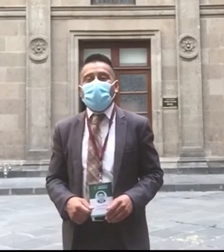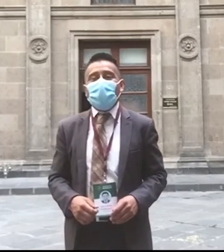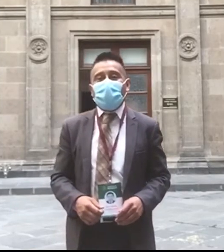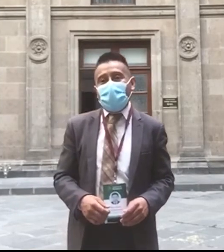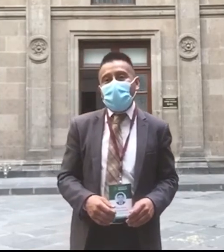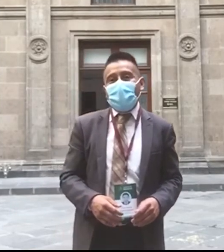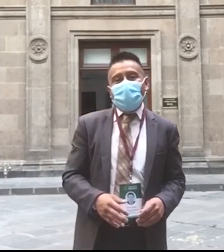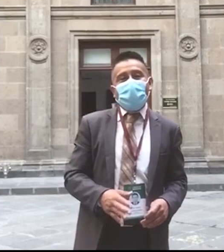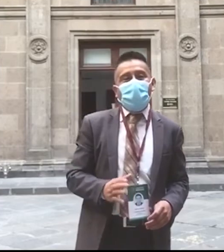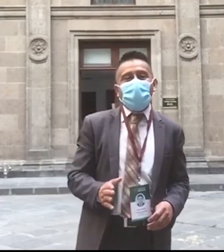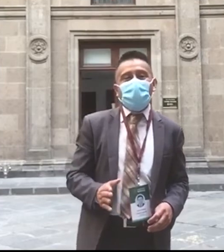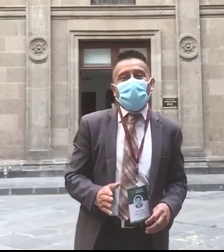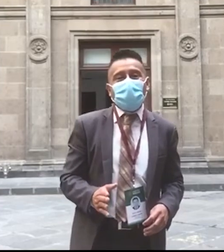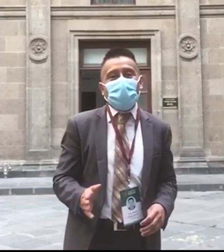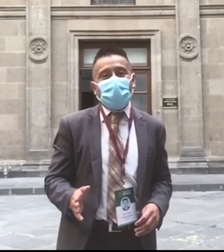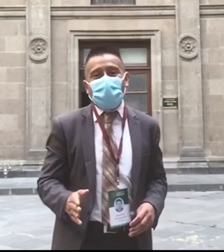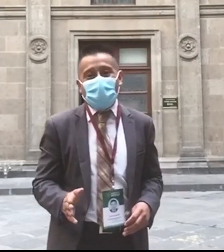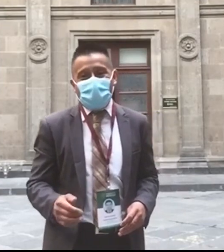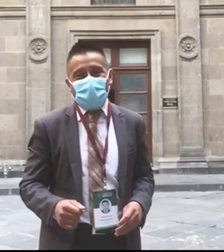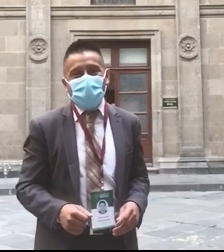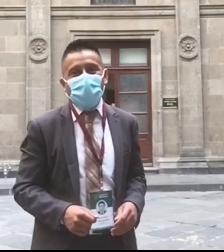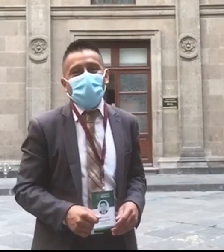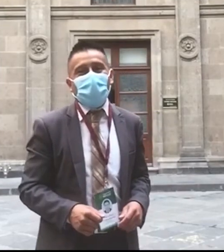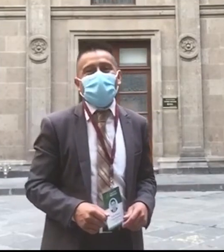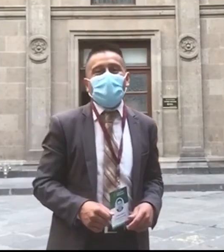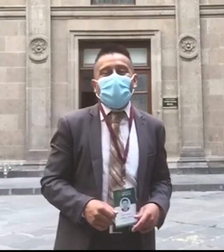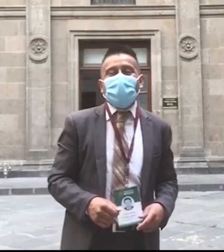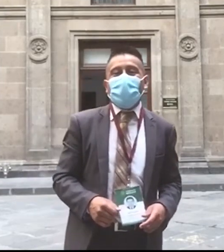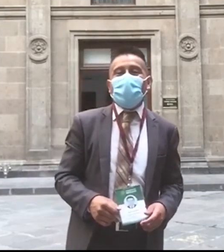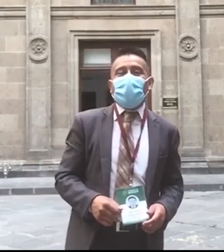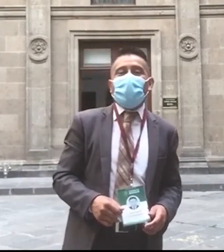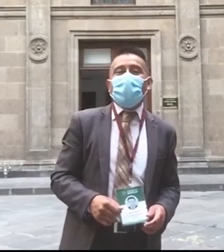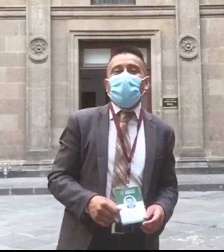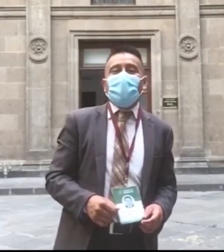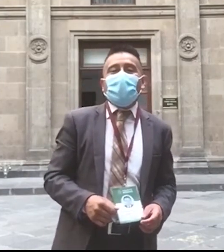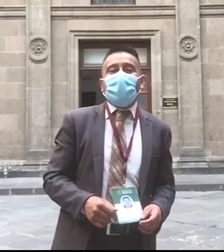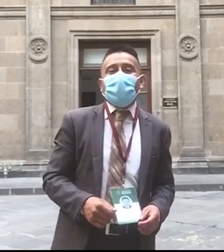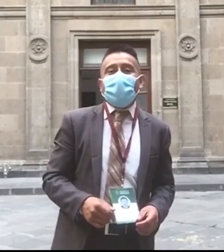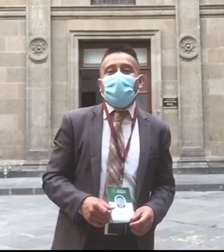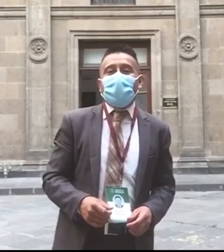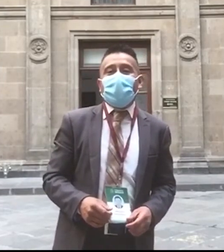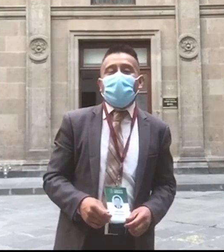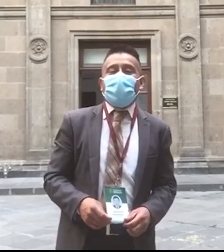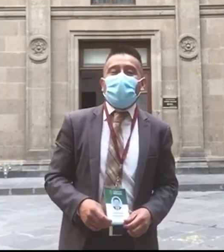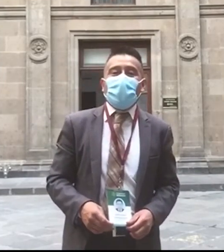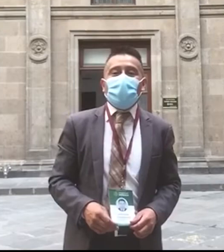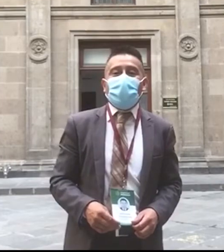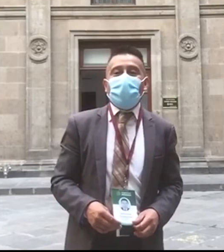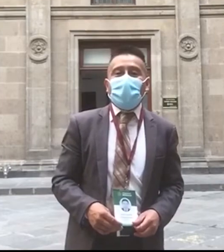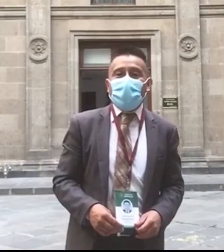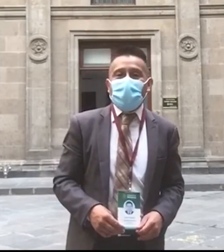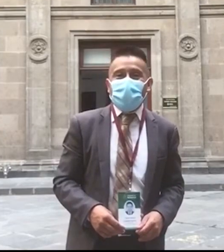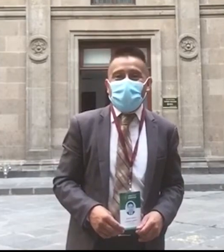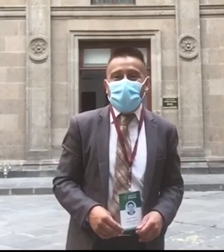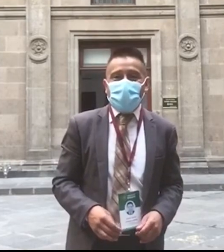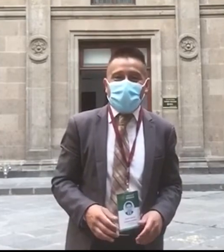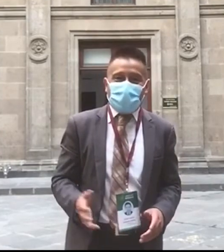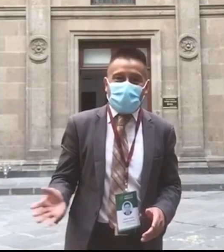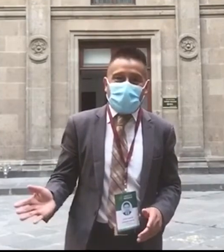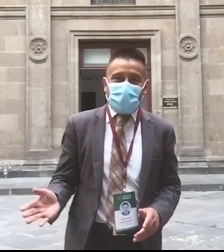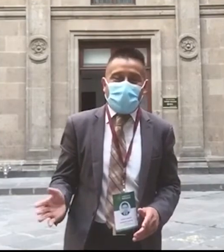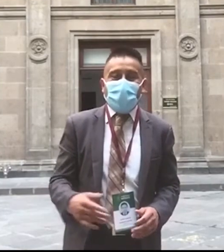que se da de forma ilegal de países como El Salvador y lo que es Honduras, así como también el que niños no acompañados